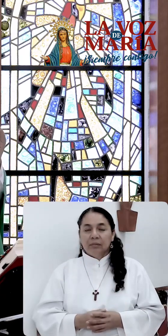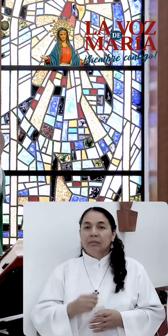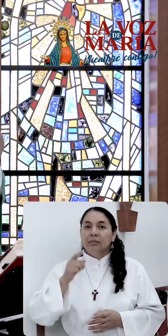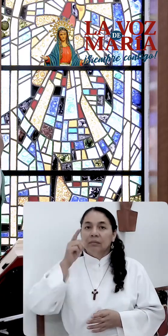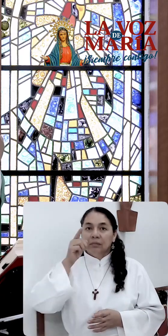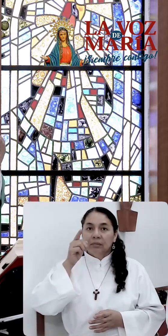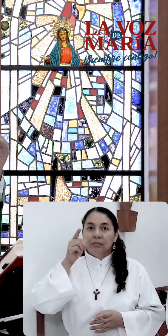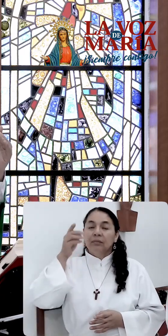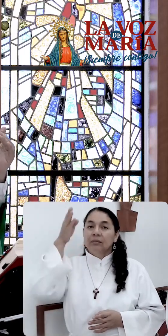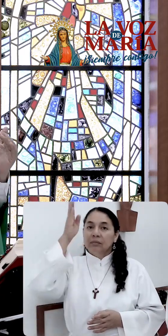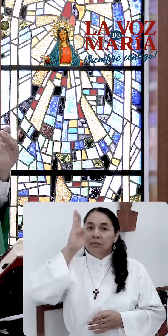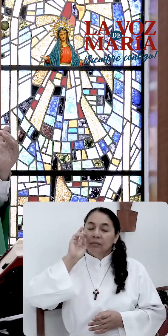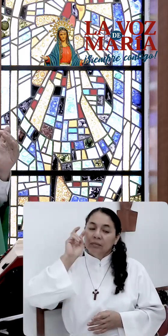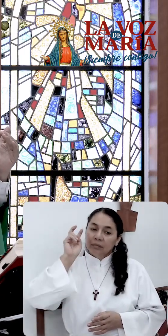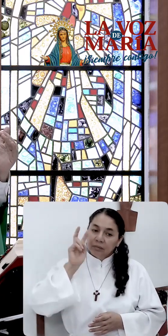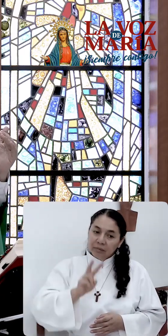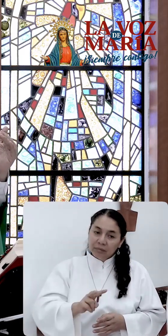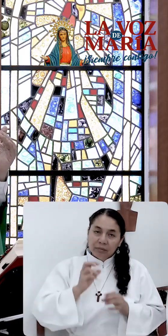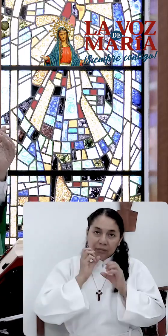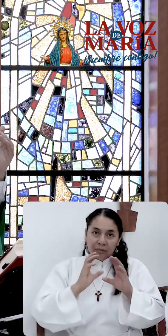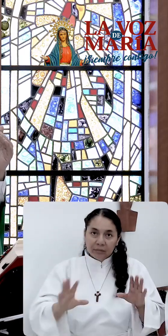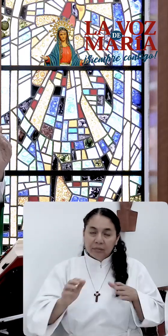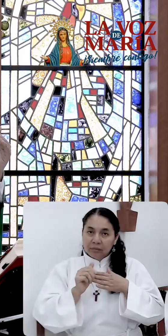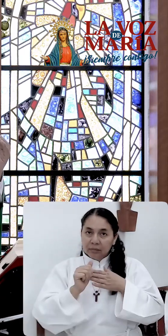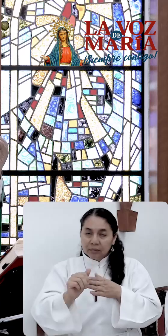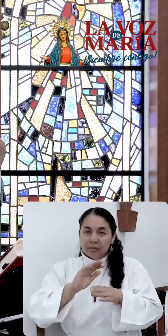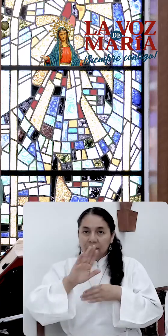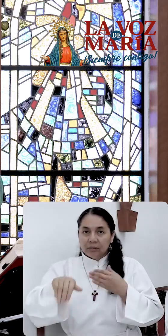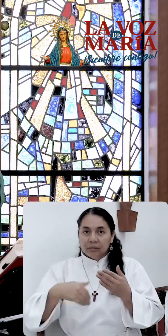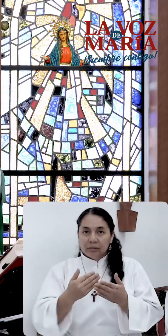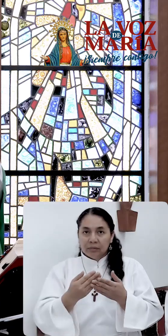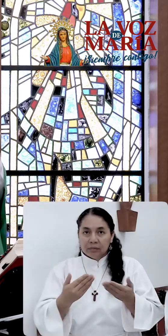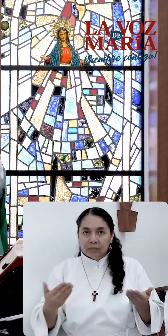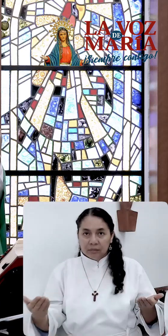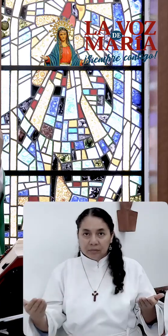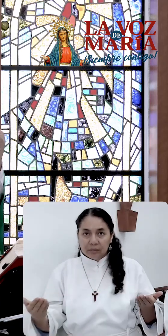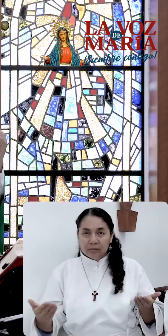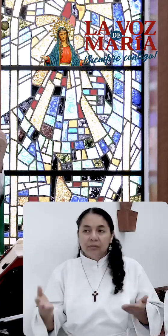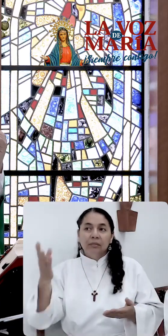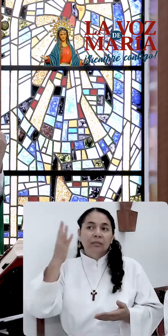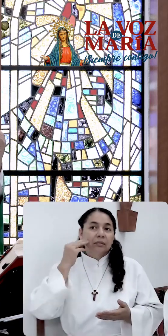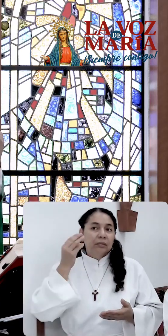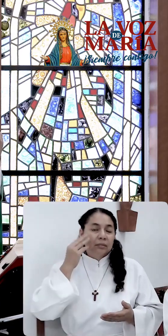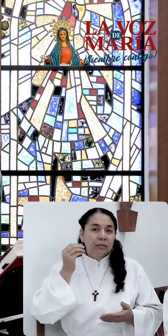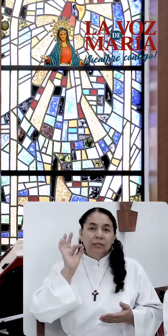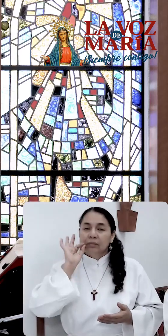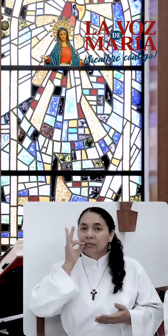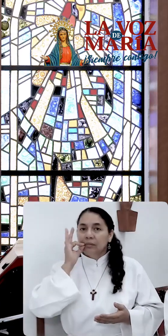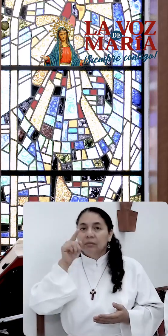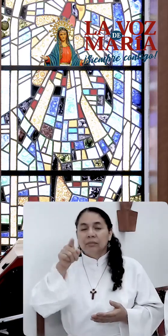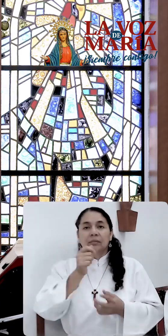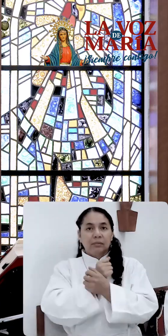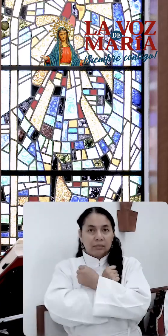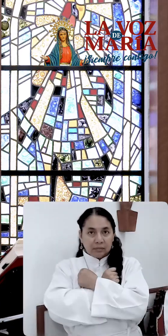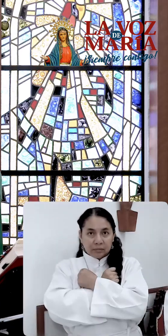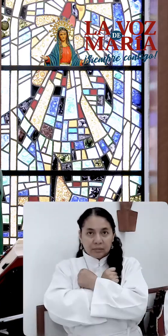Míranos, oh Dios, creador y guía de todas las cosas, y para que experimentemos el fruto de tu